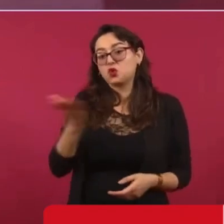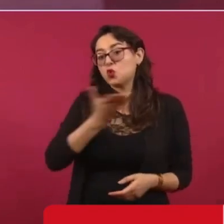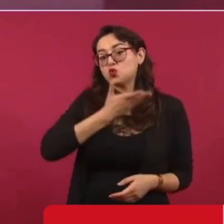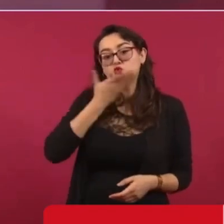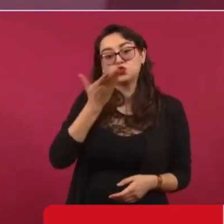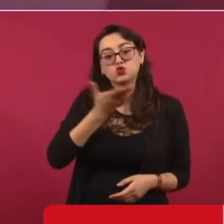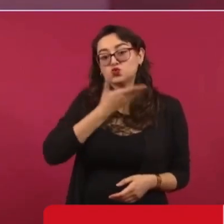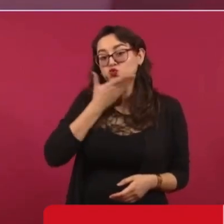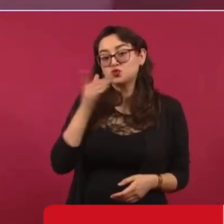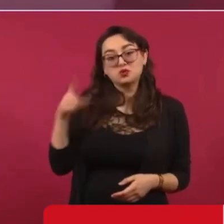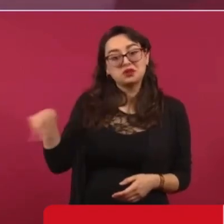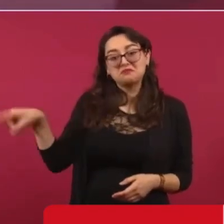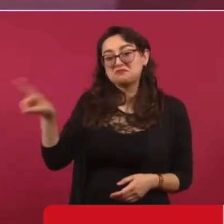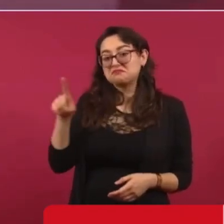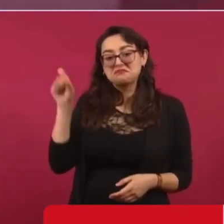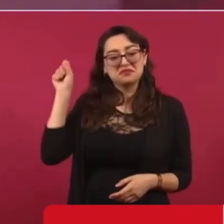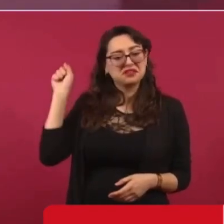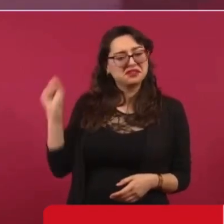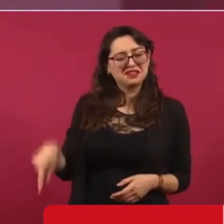y así quieren